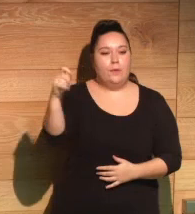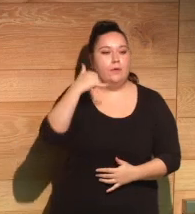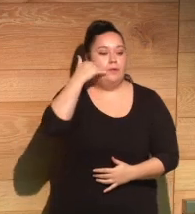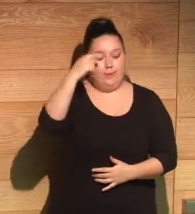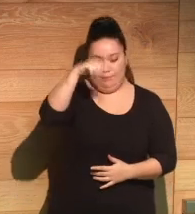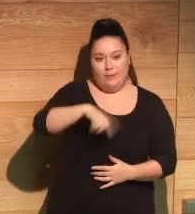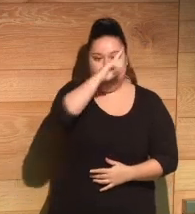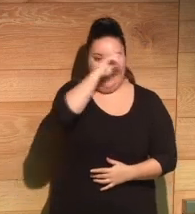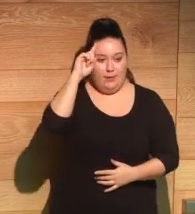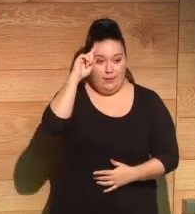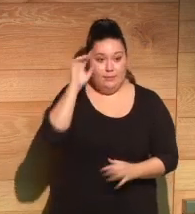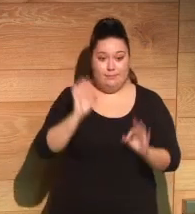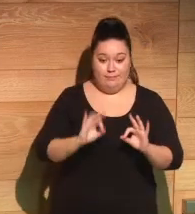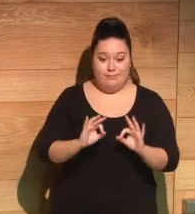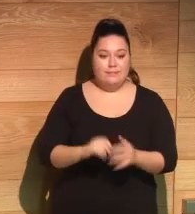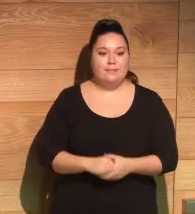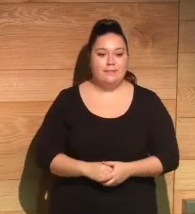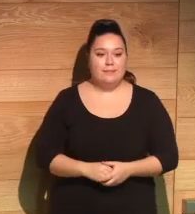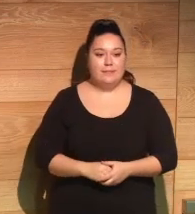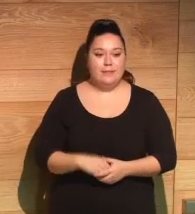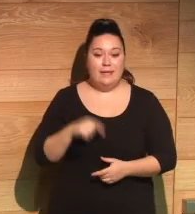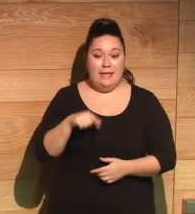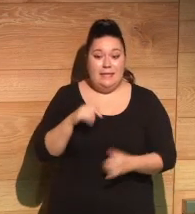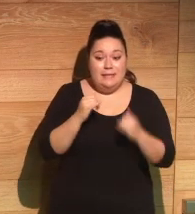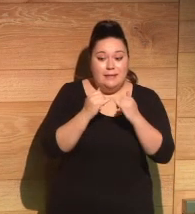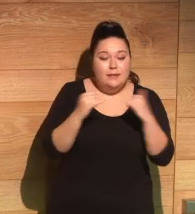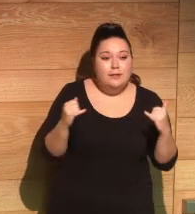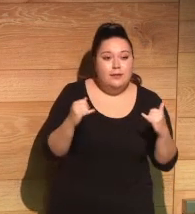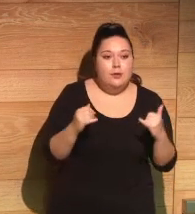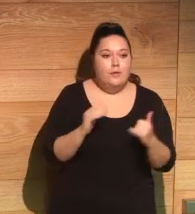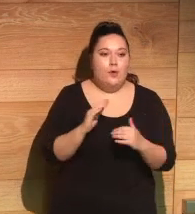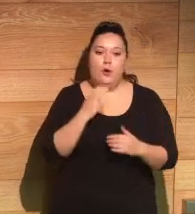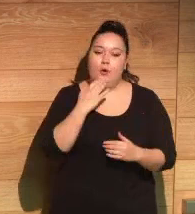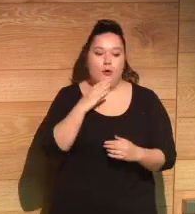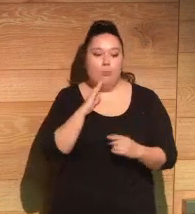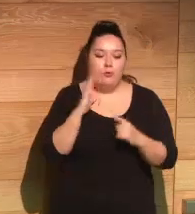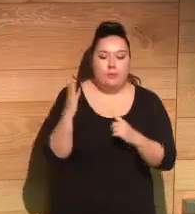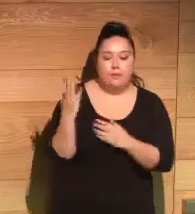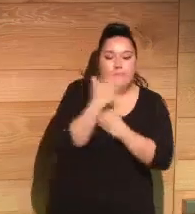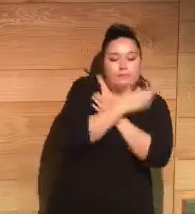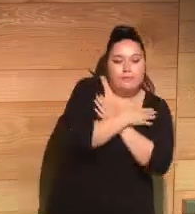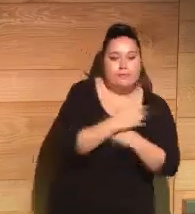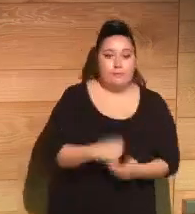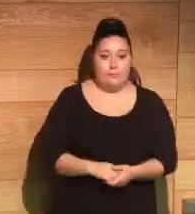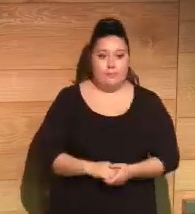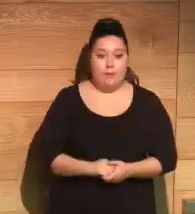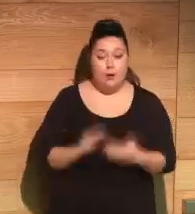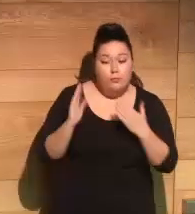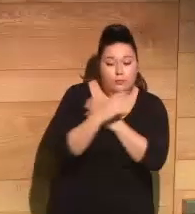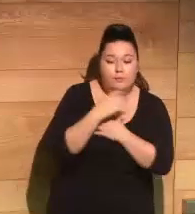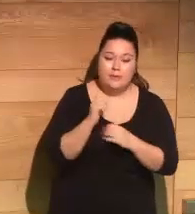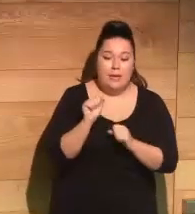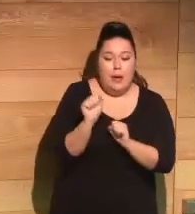Madrid. Desde el refugio se titula esta edición y eso es lo que queremos construir aquí, un refugio en el que